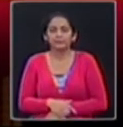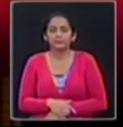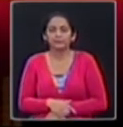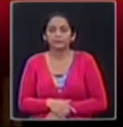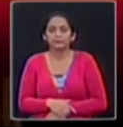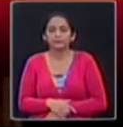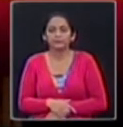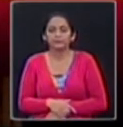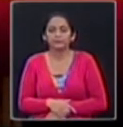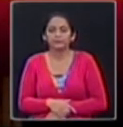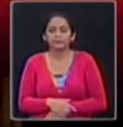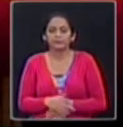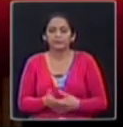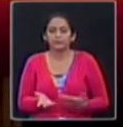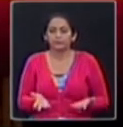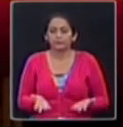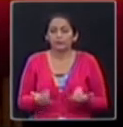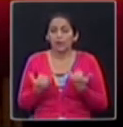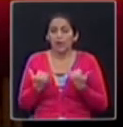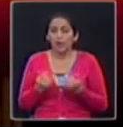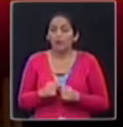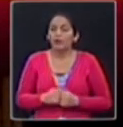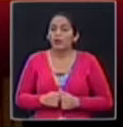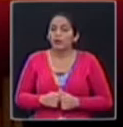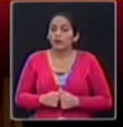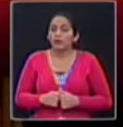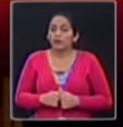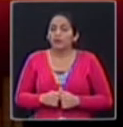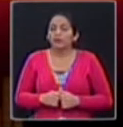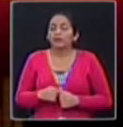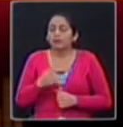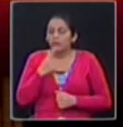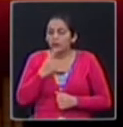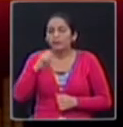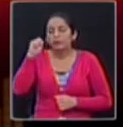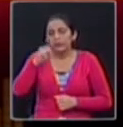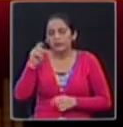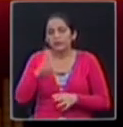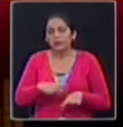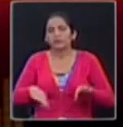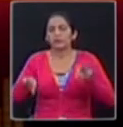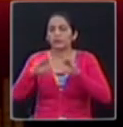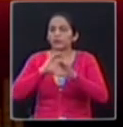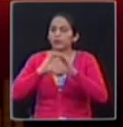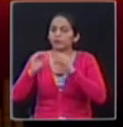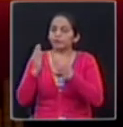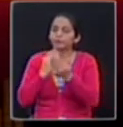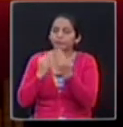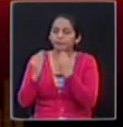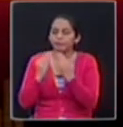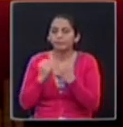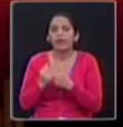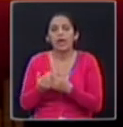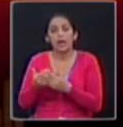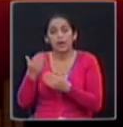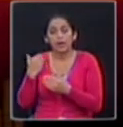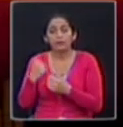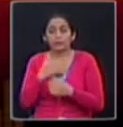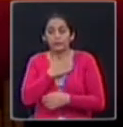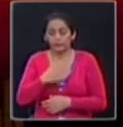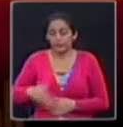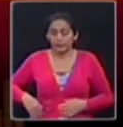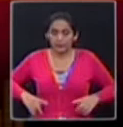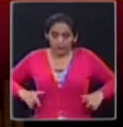la predisposición del diálogo. Ya. Con el licenciado Moreno, el presidente de los ecuatorianos, con todos los sectores,